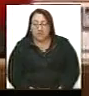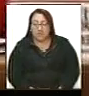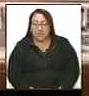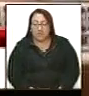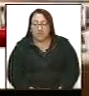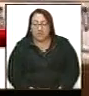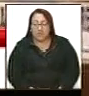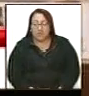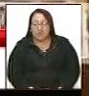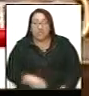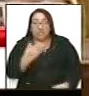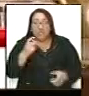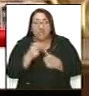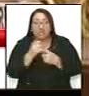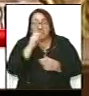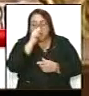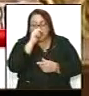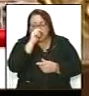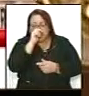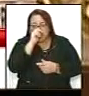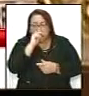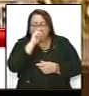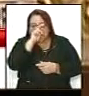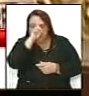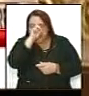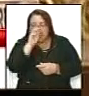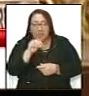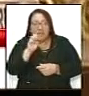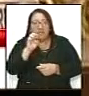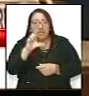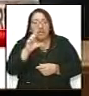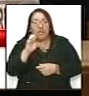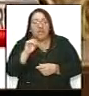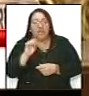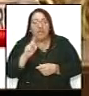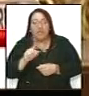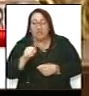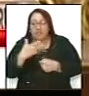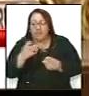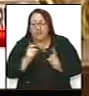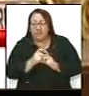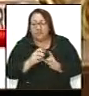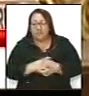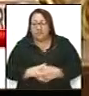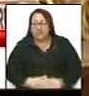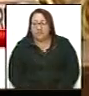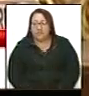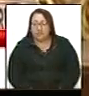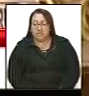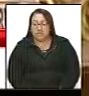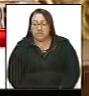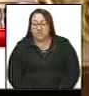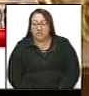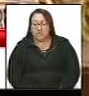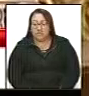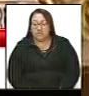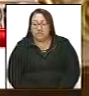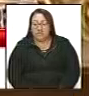Agradecemos la participación del congresista Jorge Meléndez y le damos palabra a la congresista Tamara